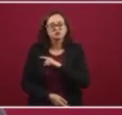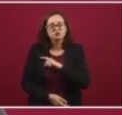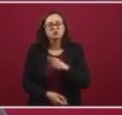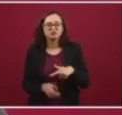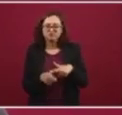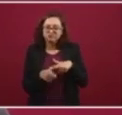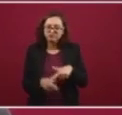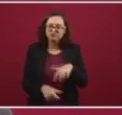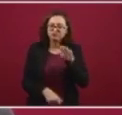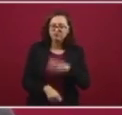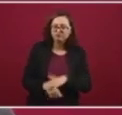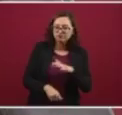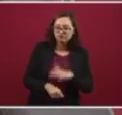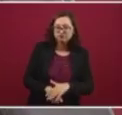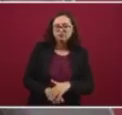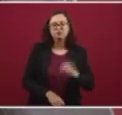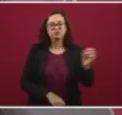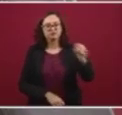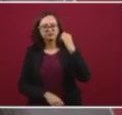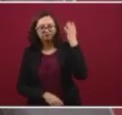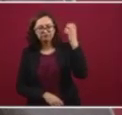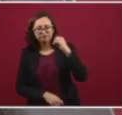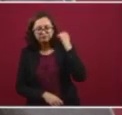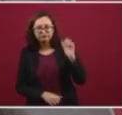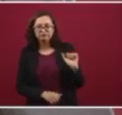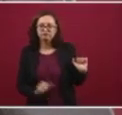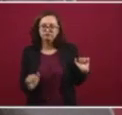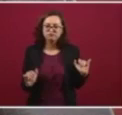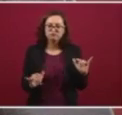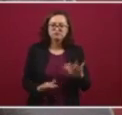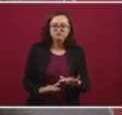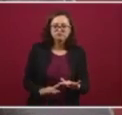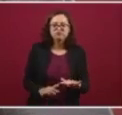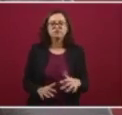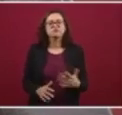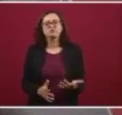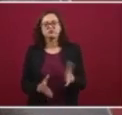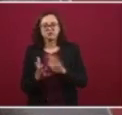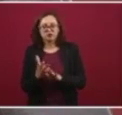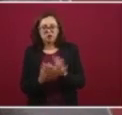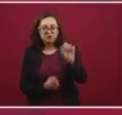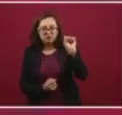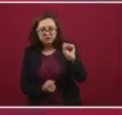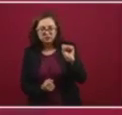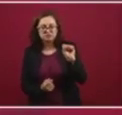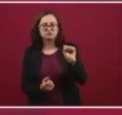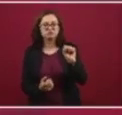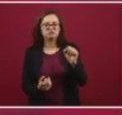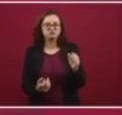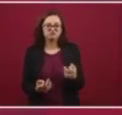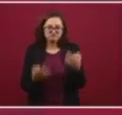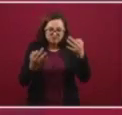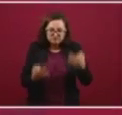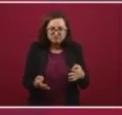a un congreso y elaborar una constitución moral.